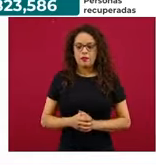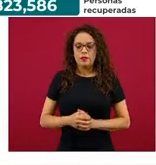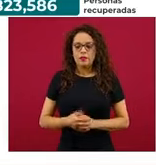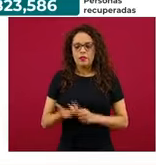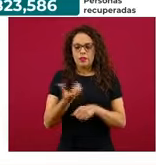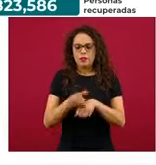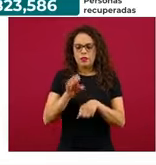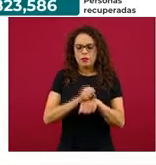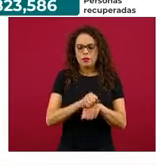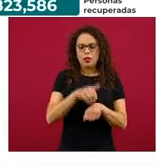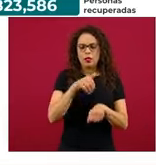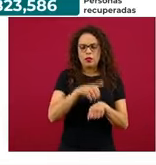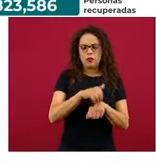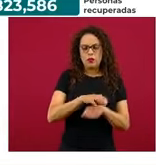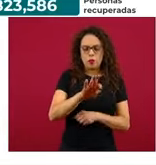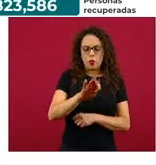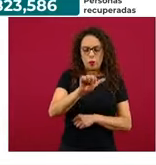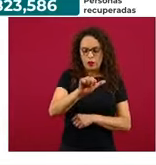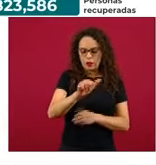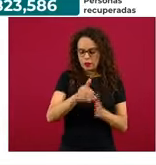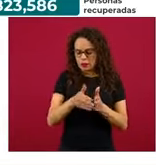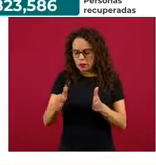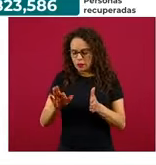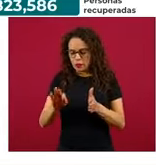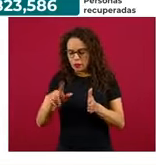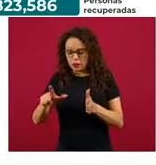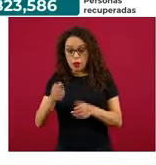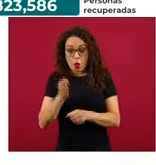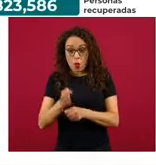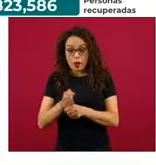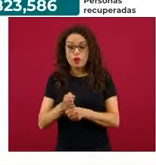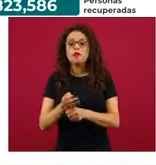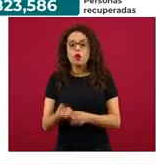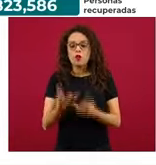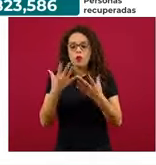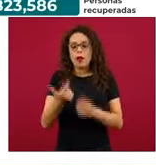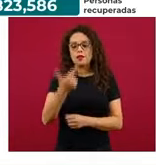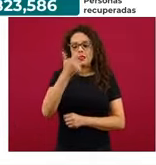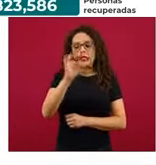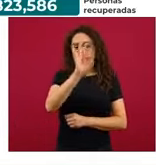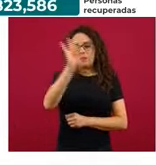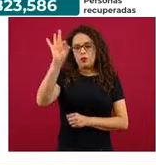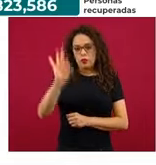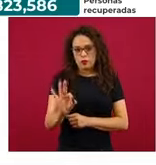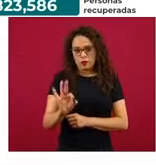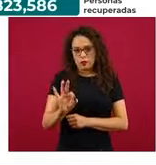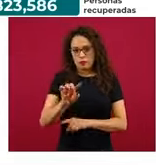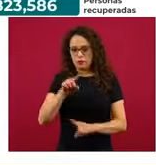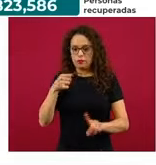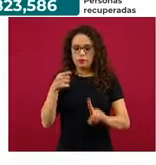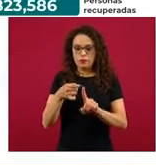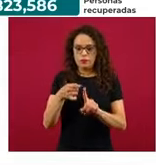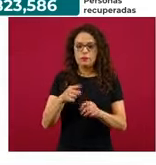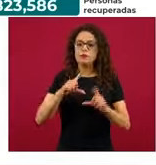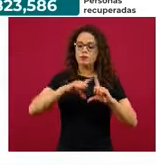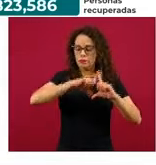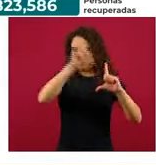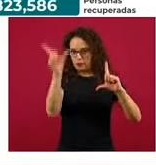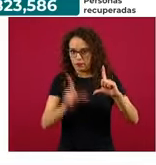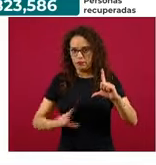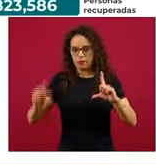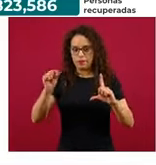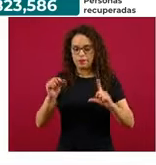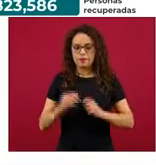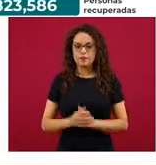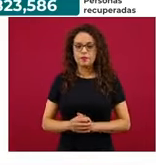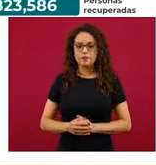y 47, que para el día de hoy alcanza un 7% para el comportamiento de la curva nacional. Recordemos